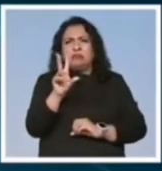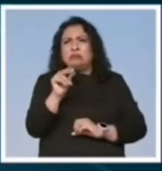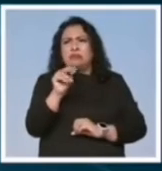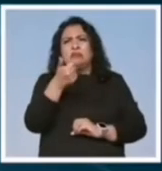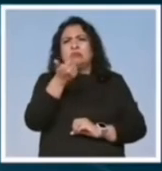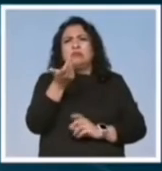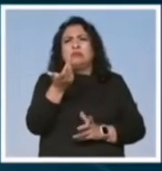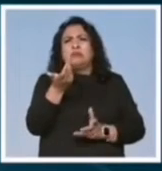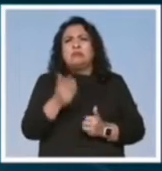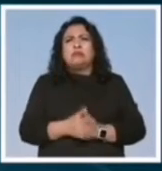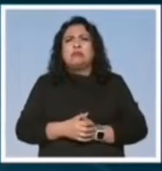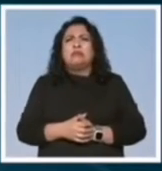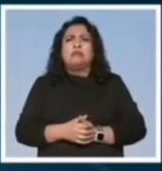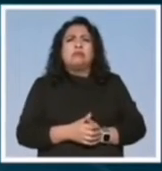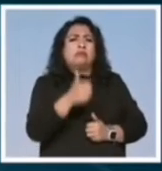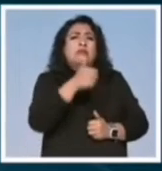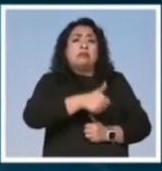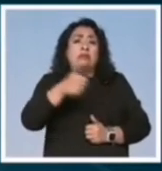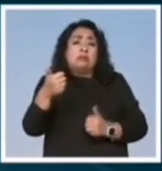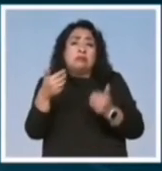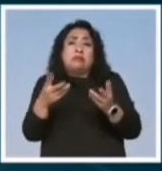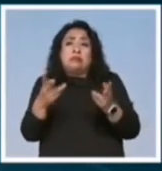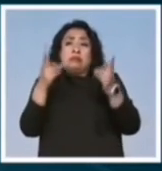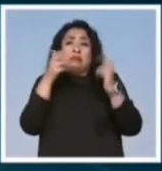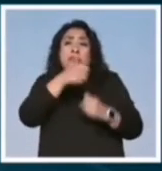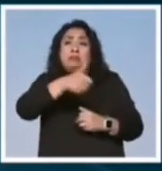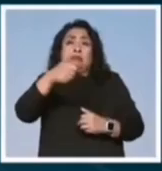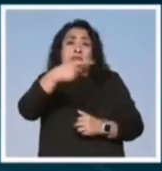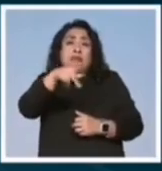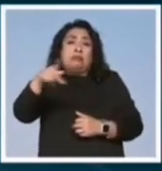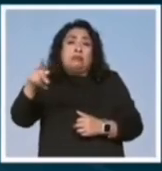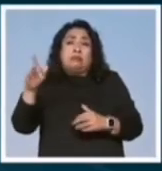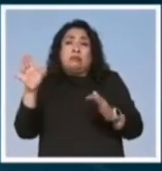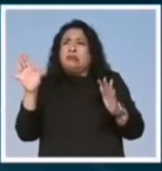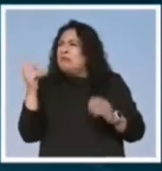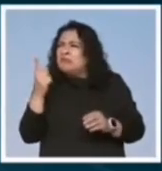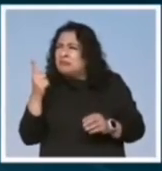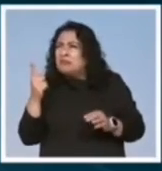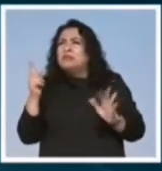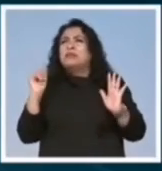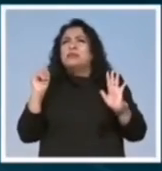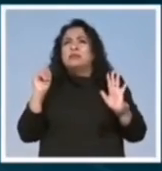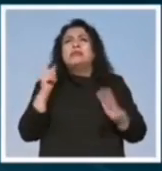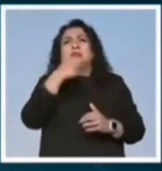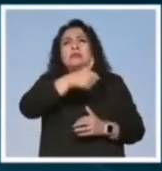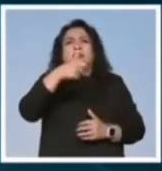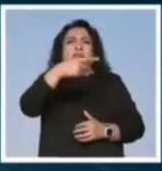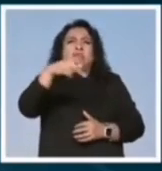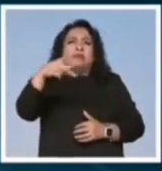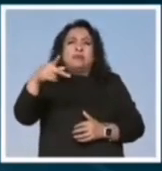uno, como dice el refrán, le toca su qué. A cada uno le toca una tarea